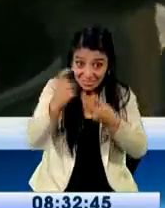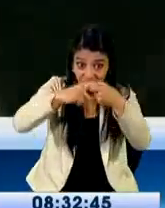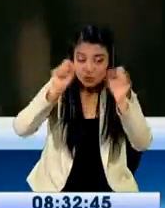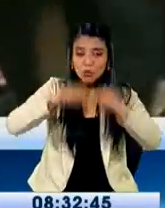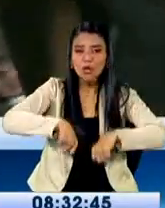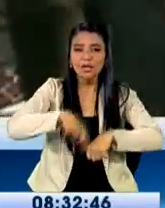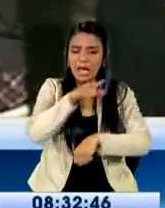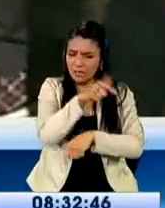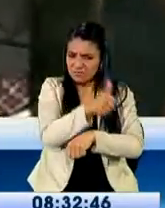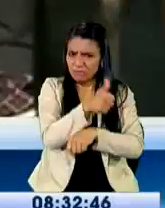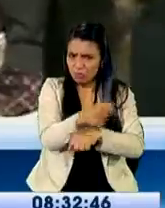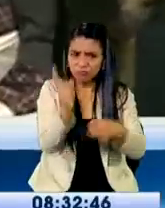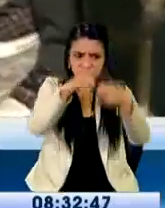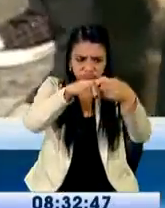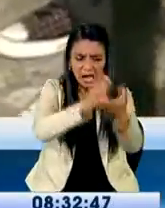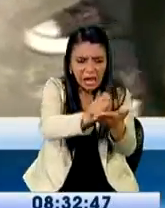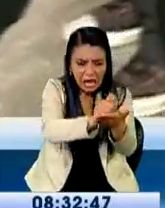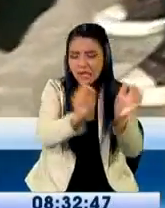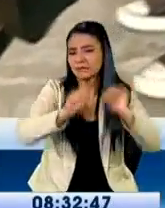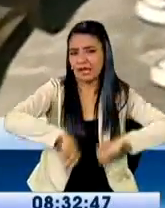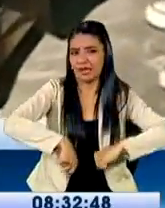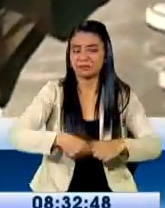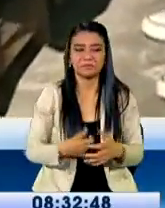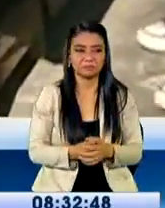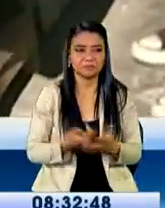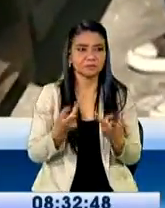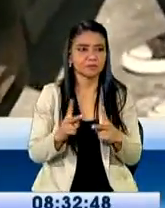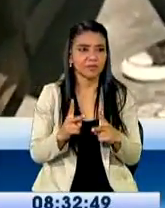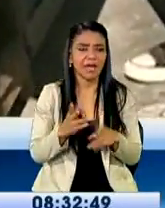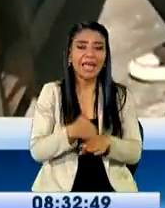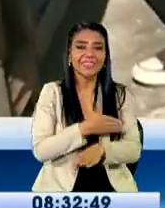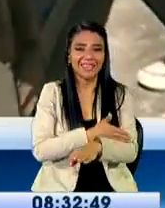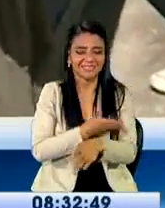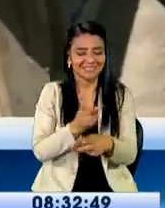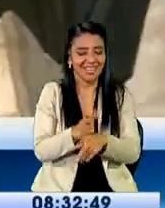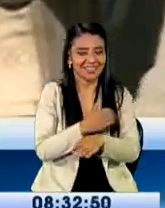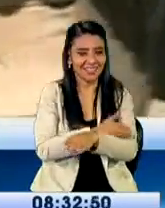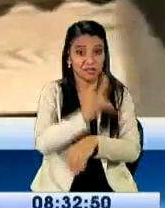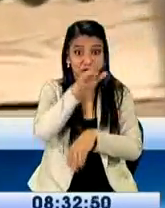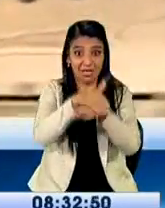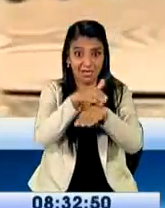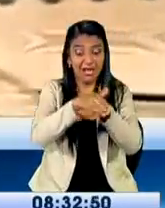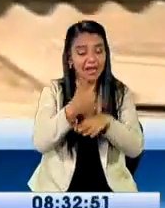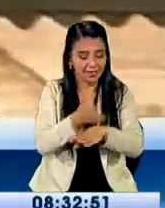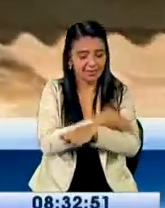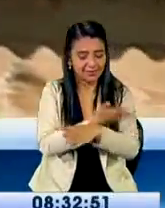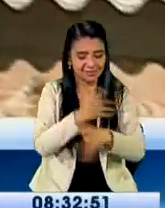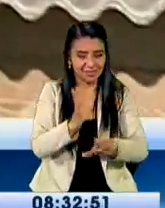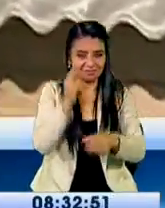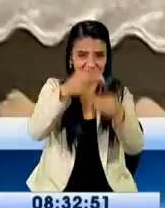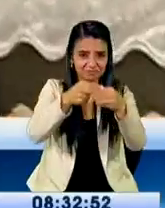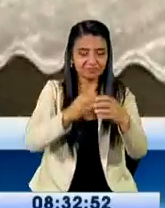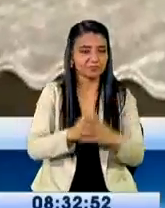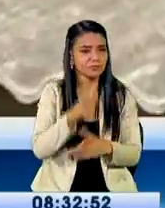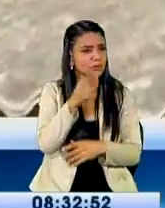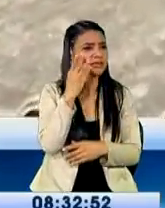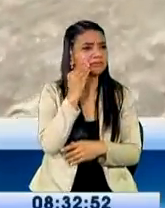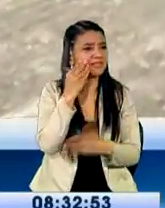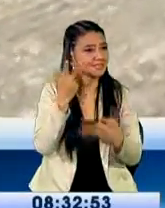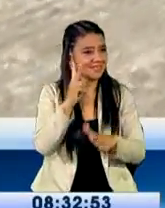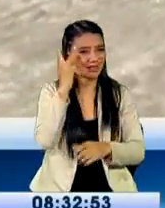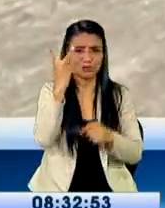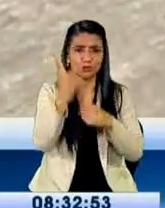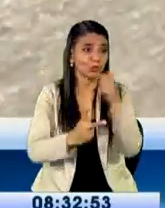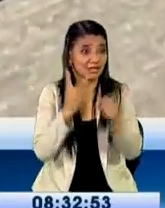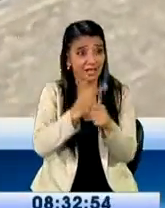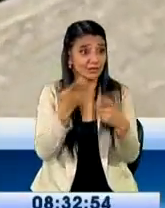inscribirse ahí mismo. Y, por supuesto, que vayan un poquito con anticipación antes de las 2 de la tarde que empieza. En tu experiencia, y esta es la segunda edición, ¿cuál